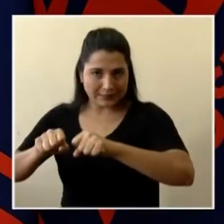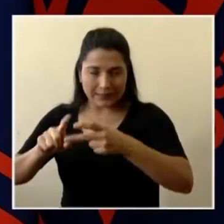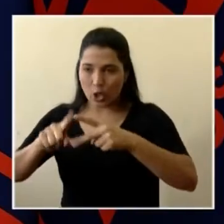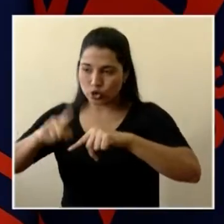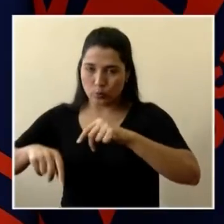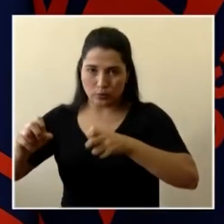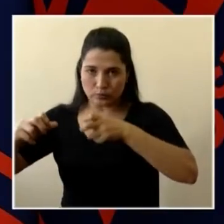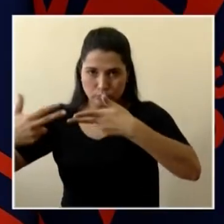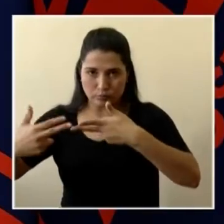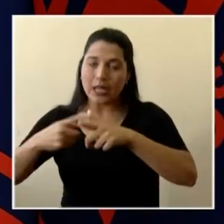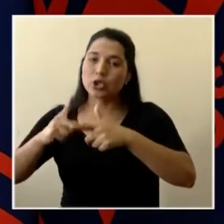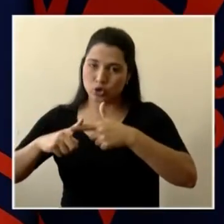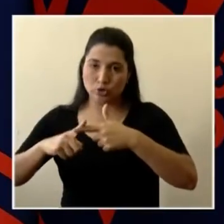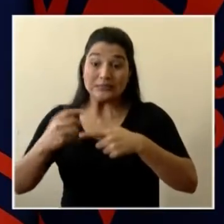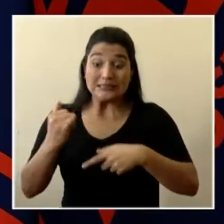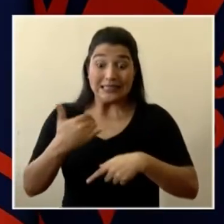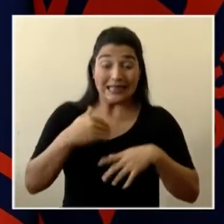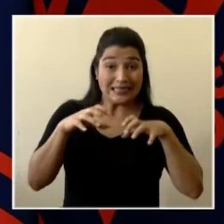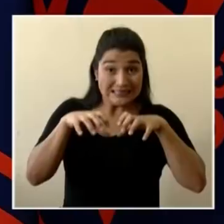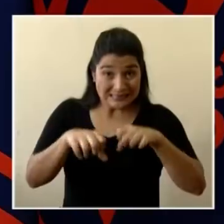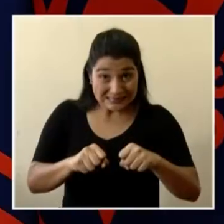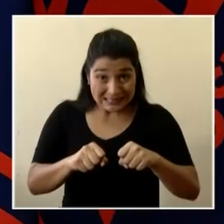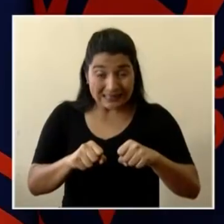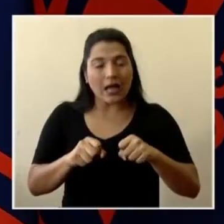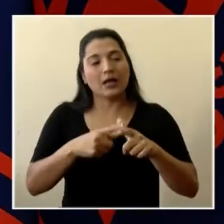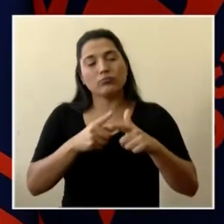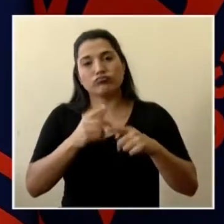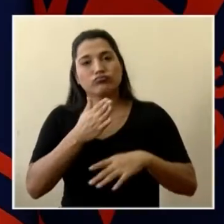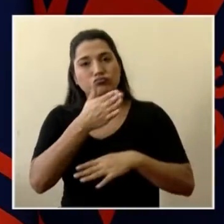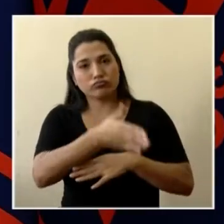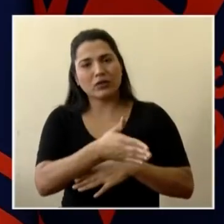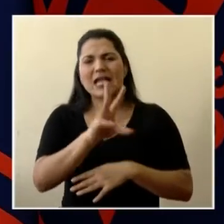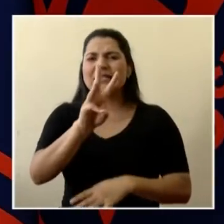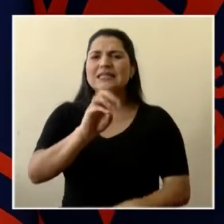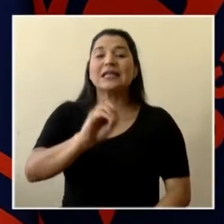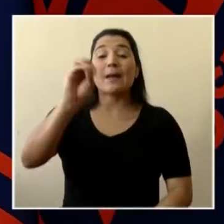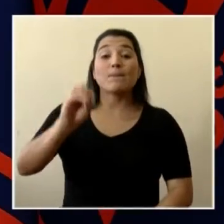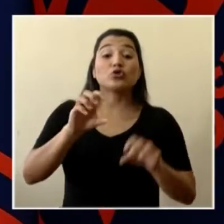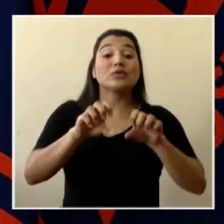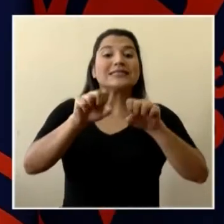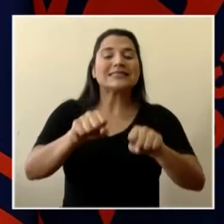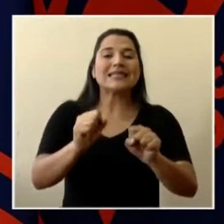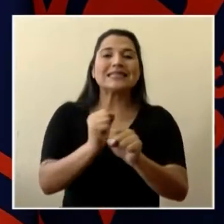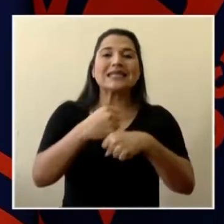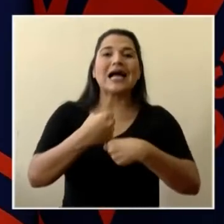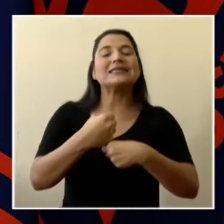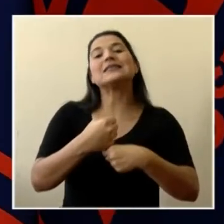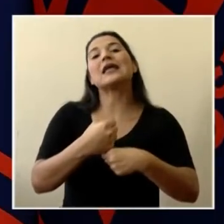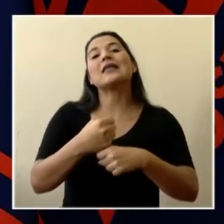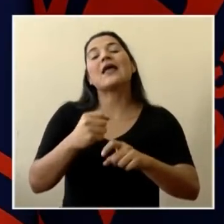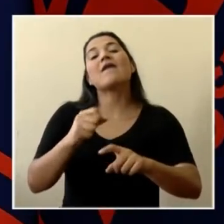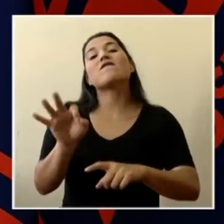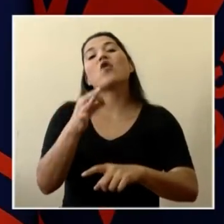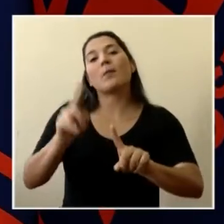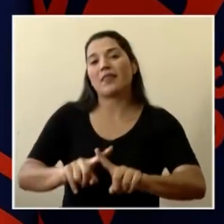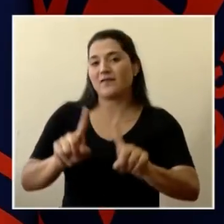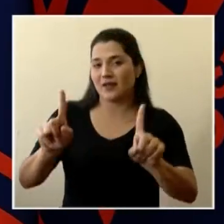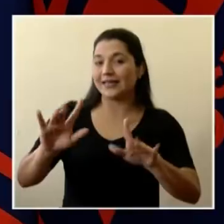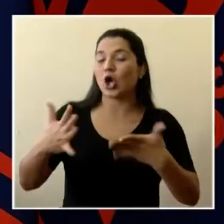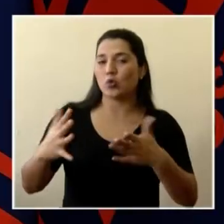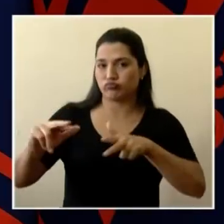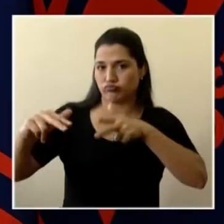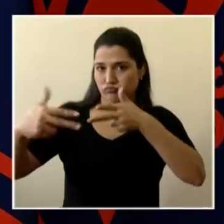atendiendo presencialmente, pero aproximadamente más del 60% de las citas se están dando de una forma diferida, con teleconsulta, telemedicina. El